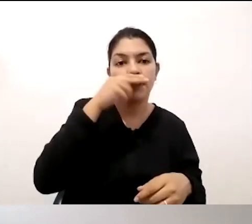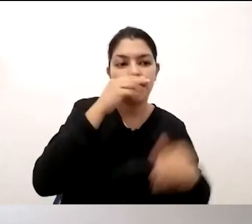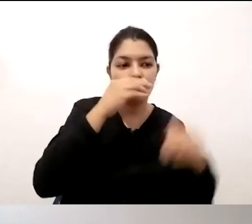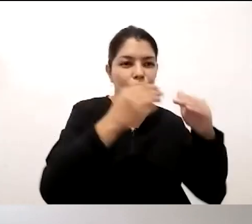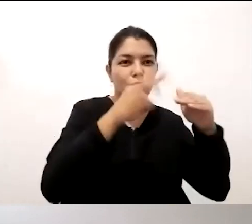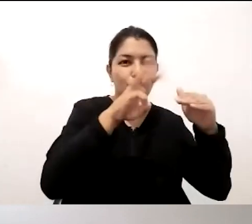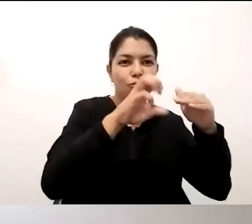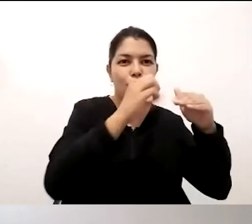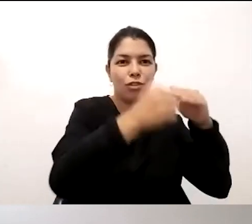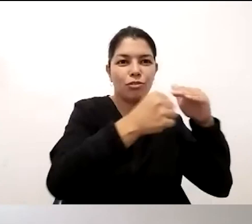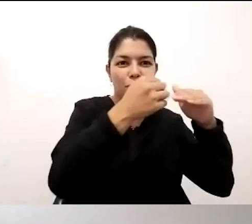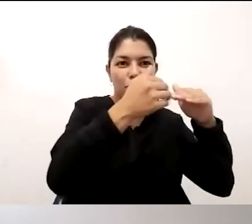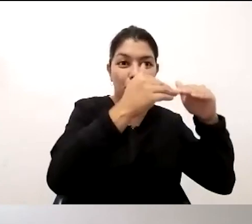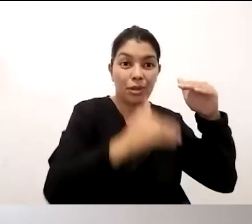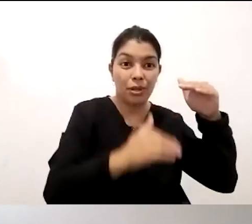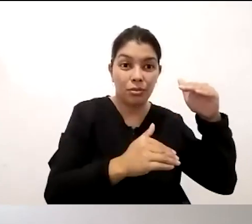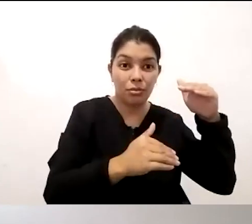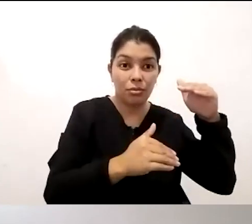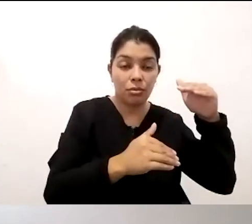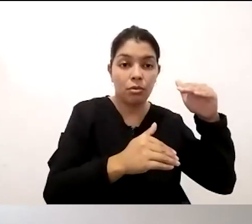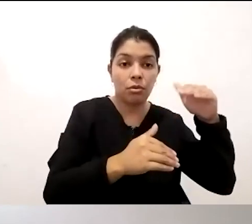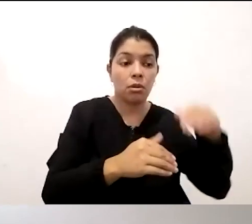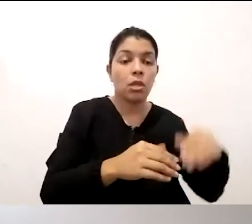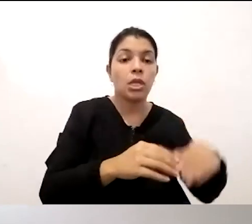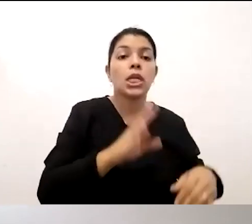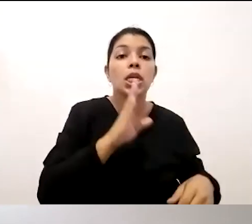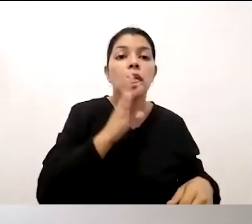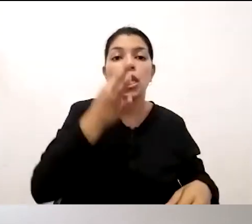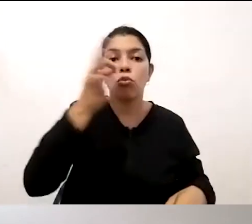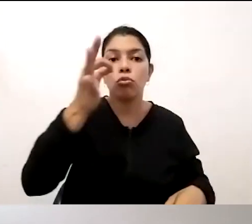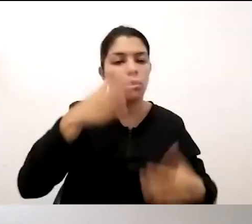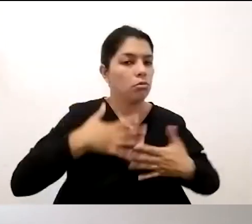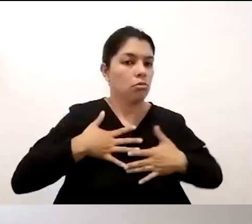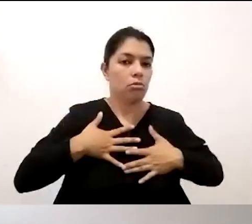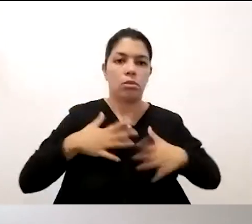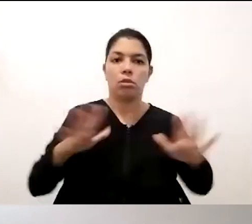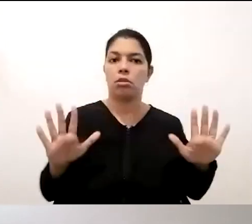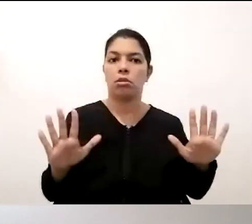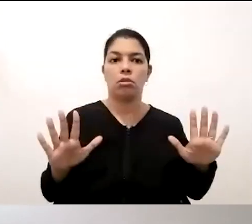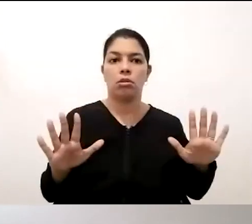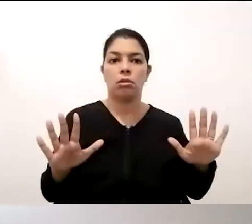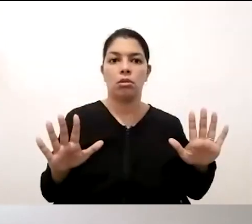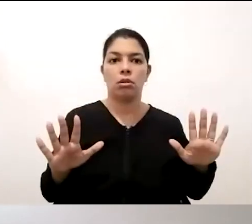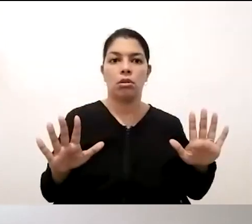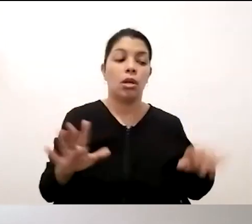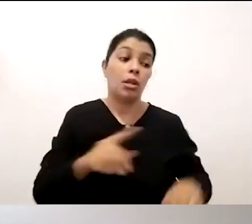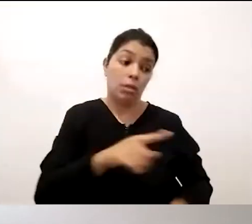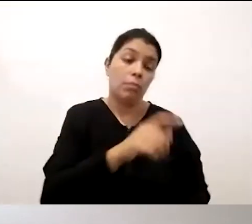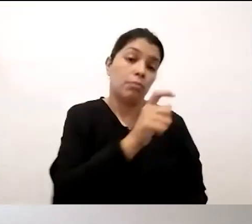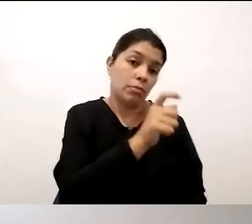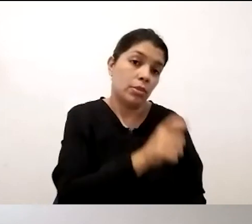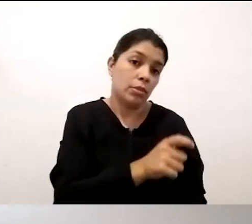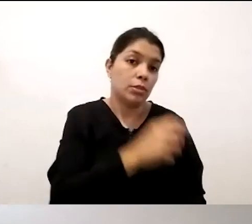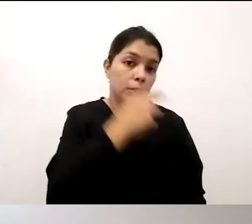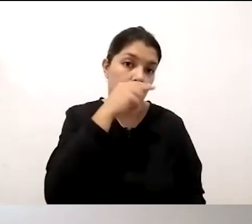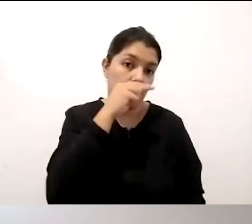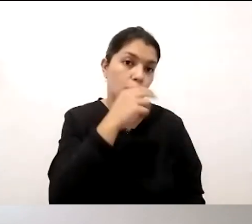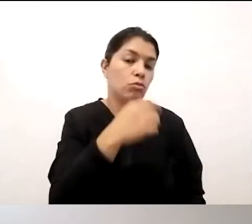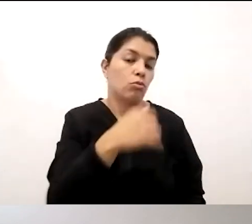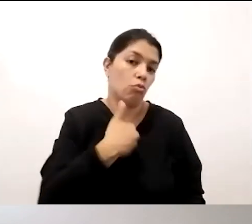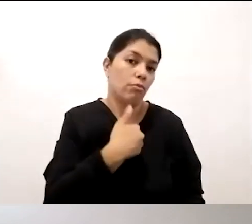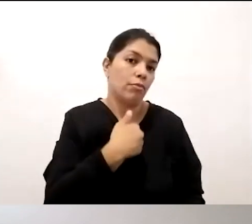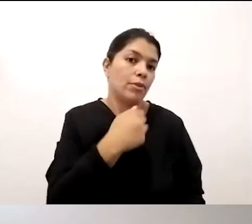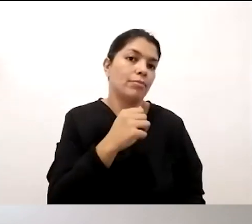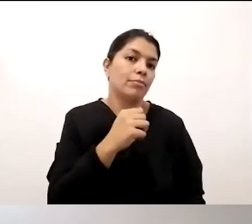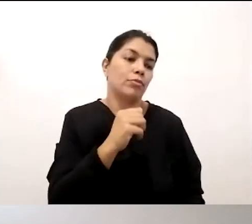país puede hacer un denuncio, ¿sí? Solo que quien fue víctima debe acudir al sitio de urgencia. Pero para el